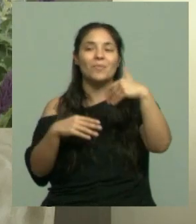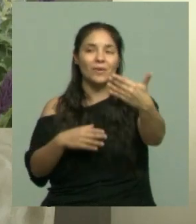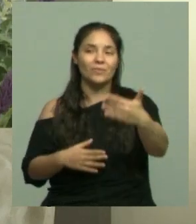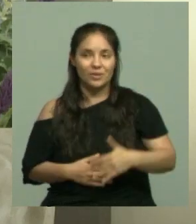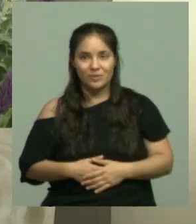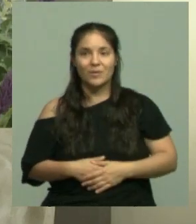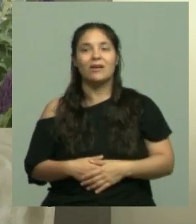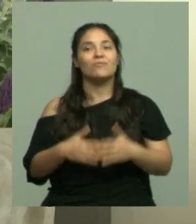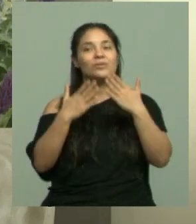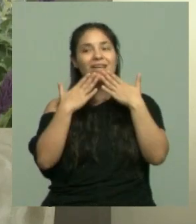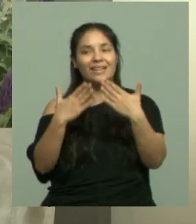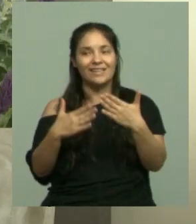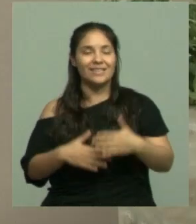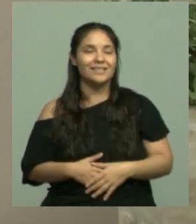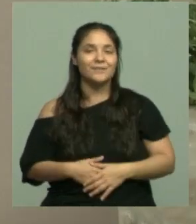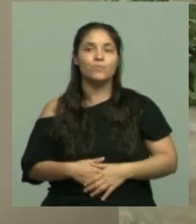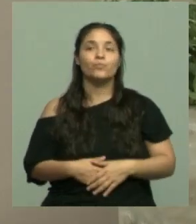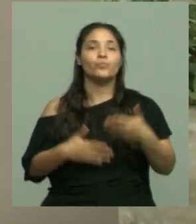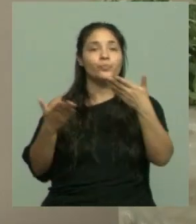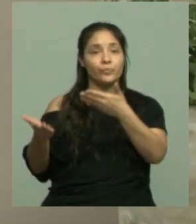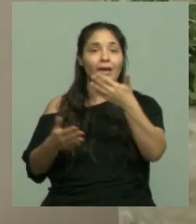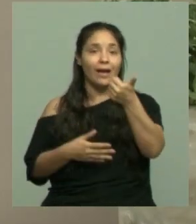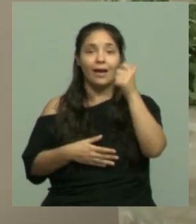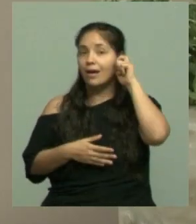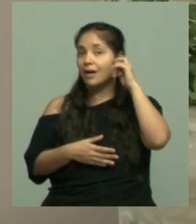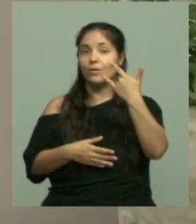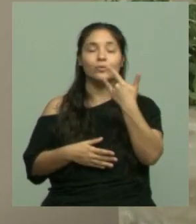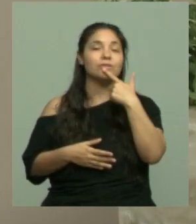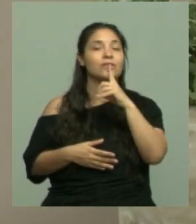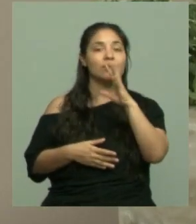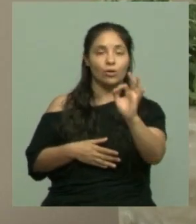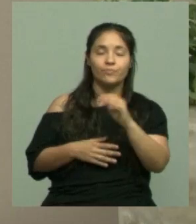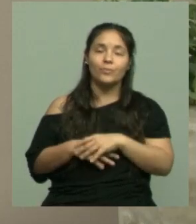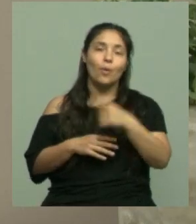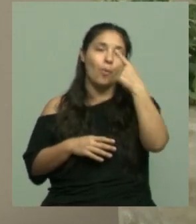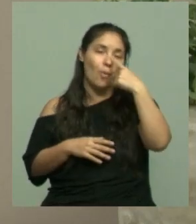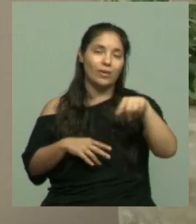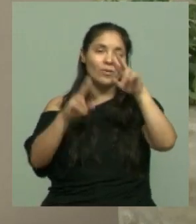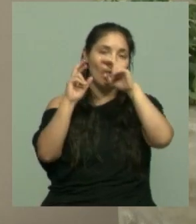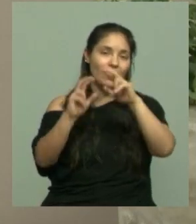vos, Augusto. Muchas gracias. Augusto Grilli Fox con nosotros haciendo este último balance y